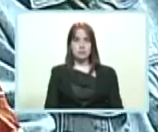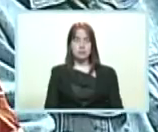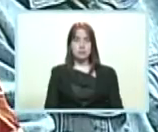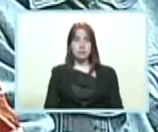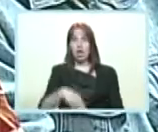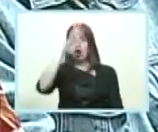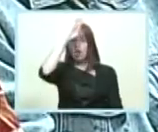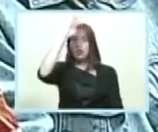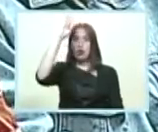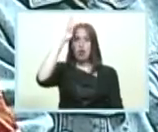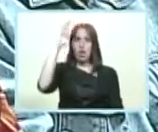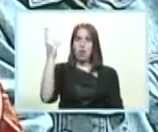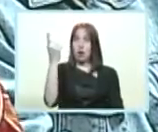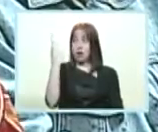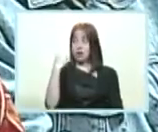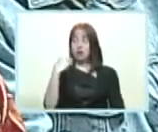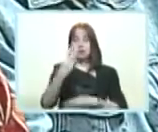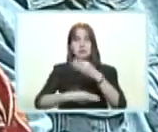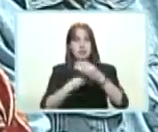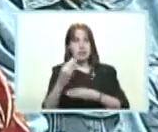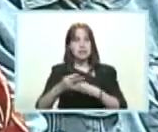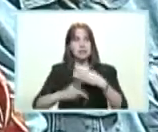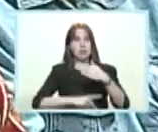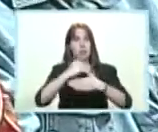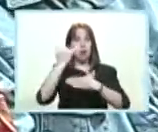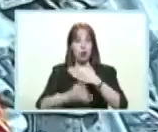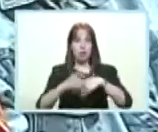Diosdado, que ayer hiciste el programa a esta hora, ¿no?